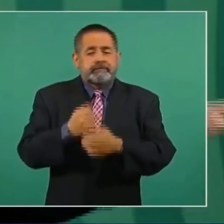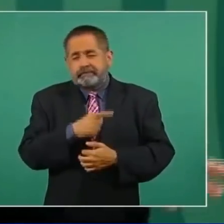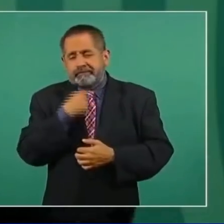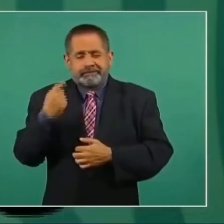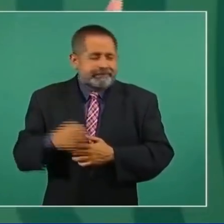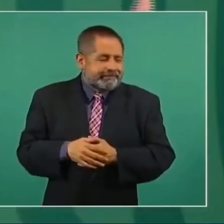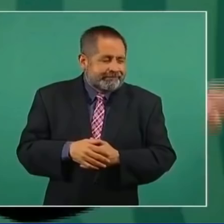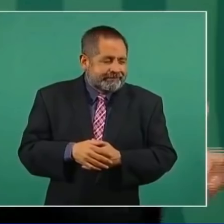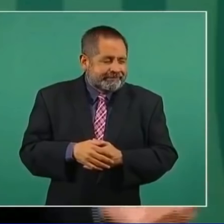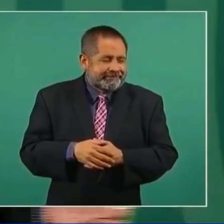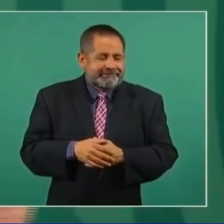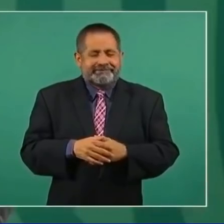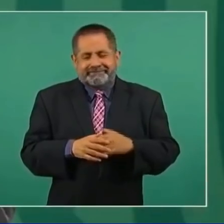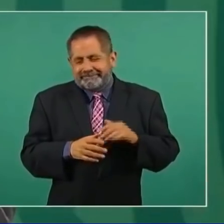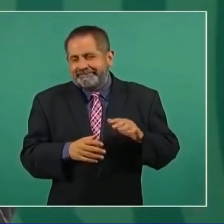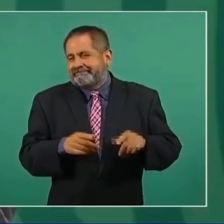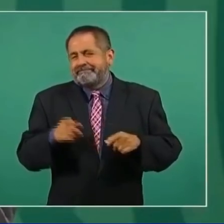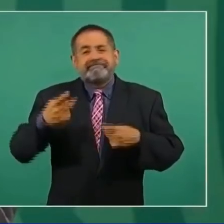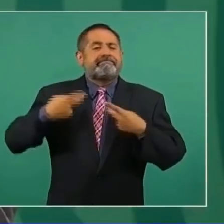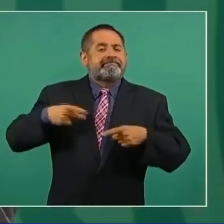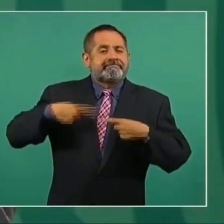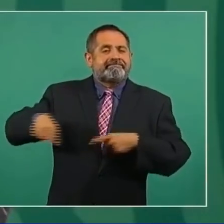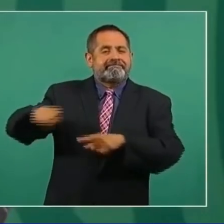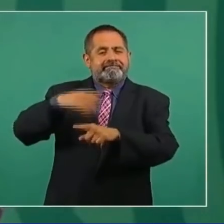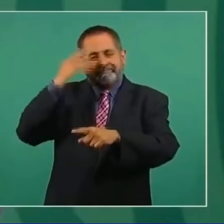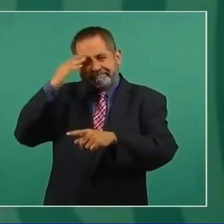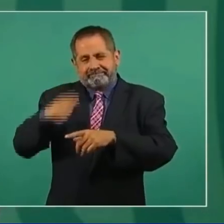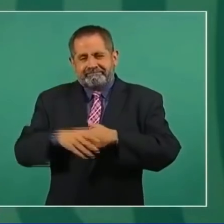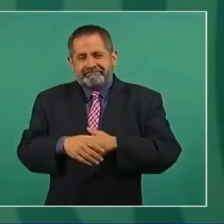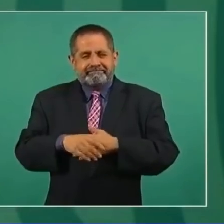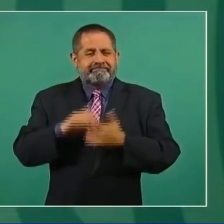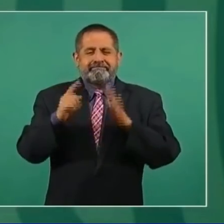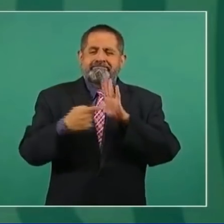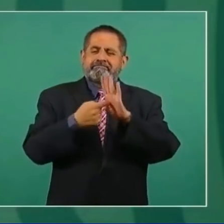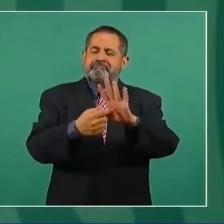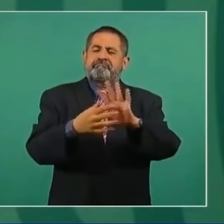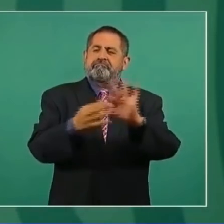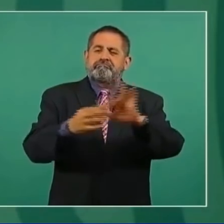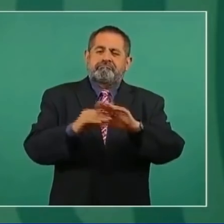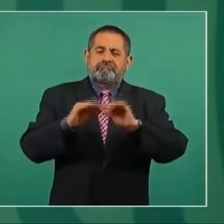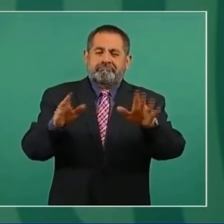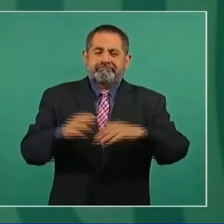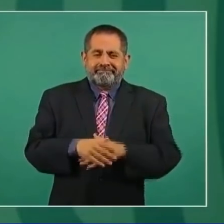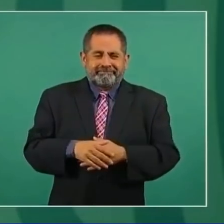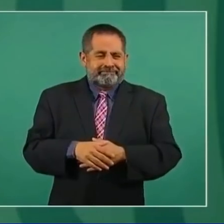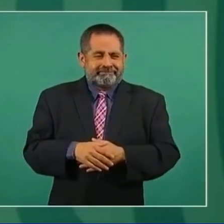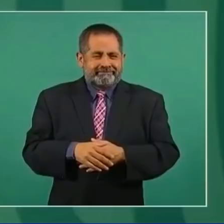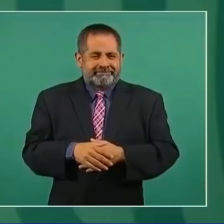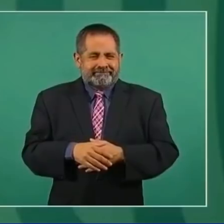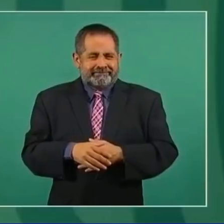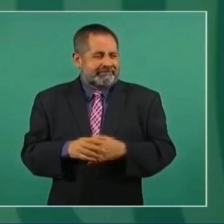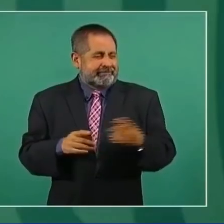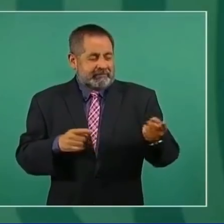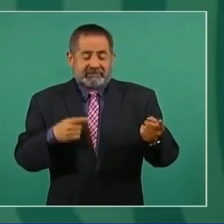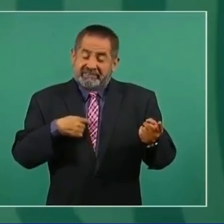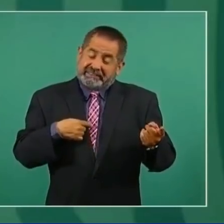pues eso hay que dejárselo a la gente. Yo nada más voy a seguir diciendo que no fue tan mal,